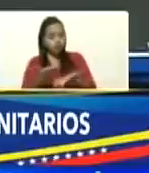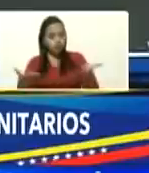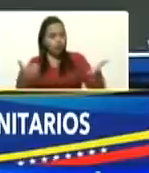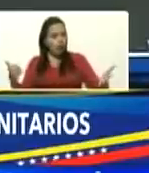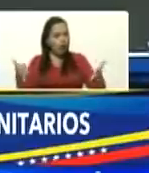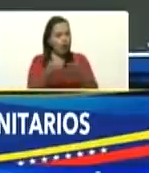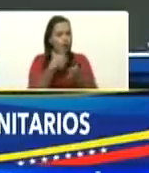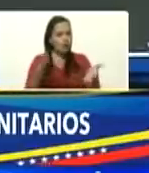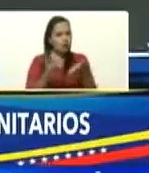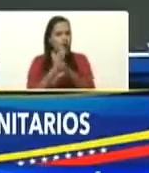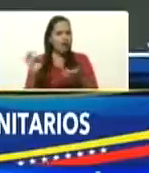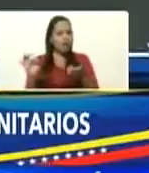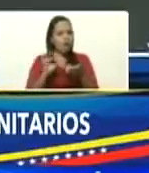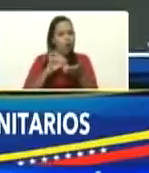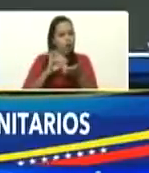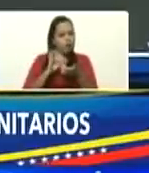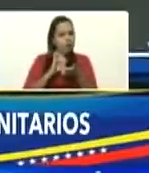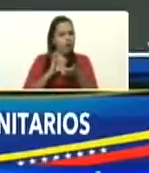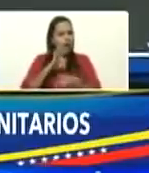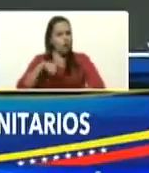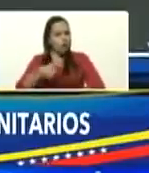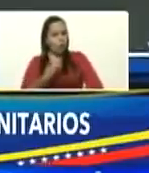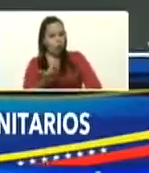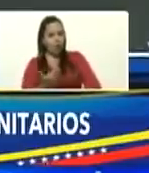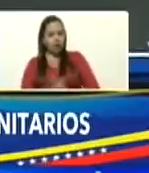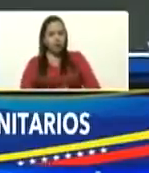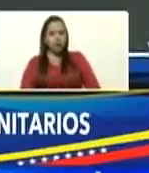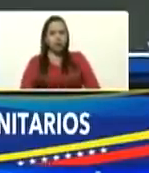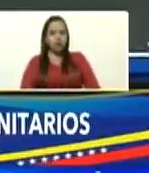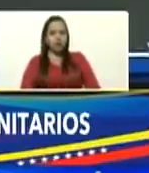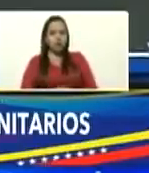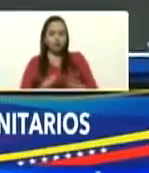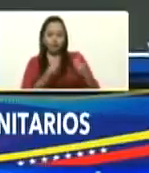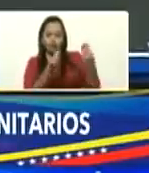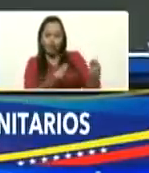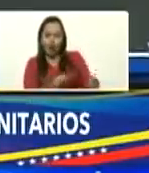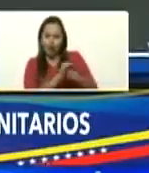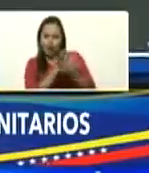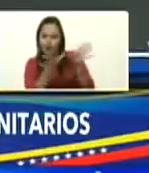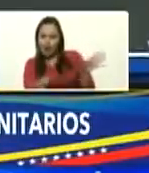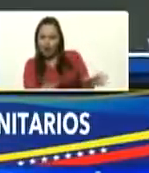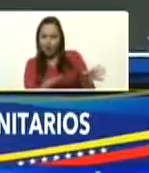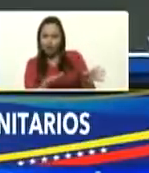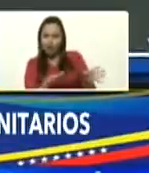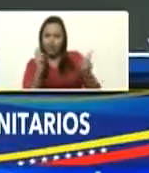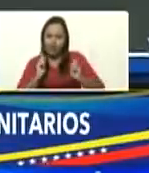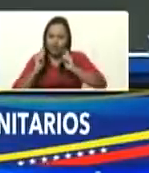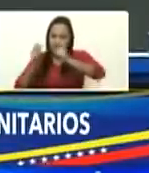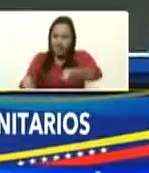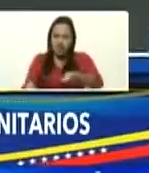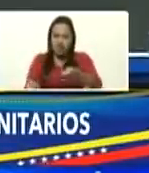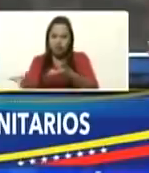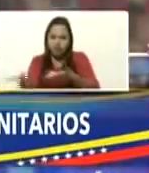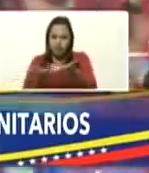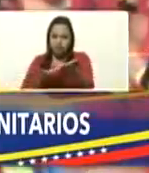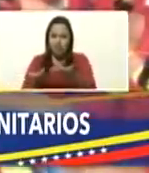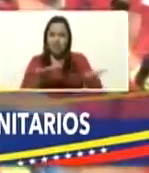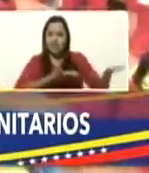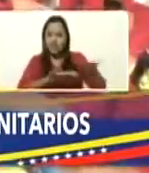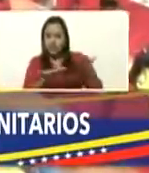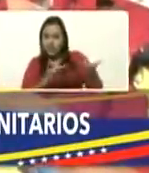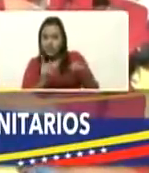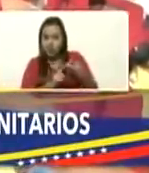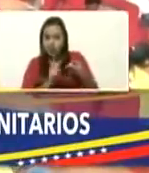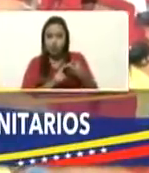golpe al burocratismo y de poder garantizar un efectivo ejercicio de transferencia de recursos, de servicios,